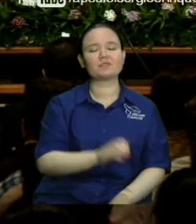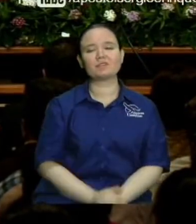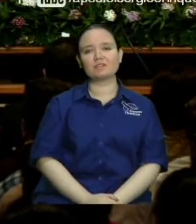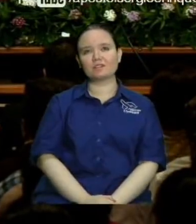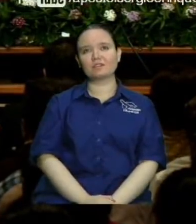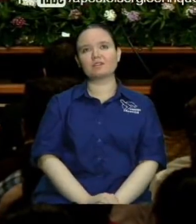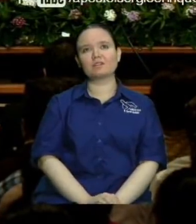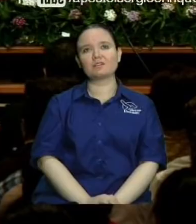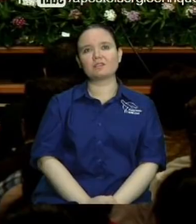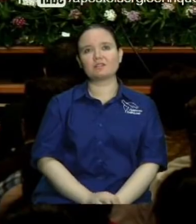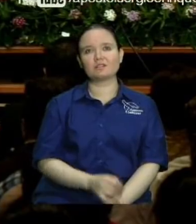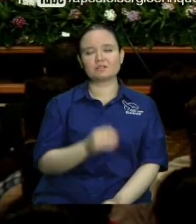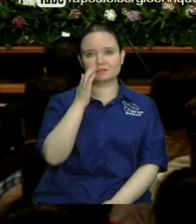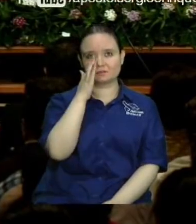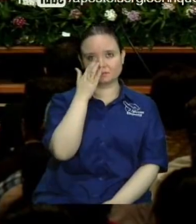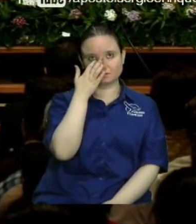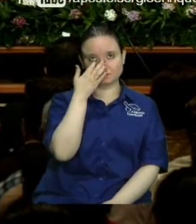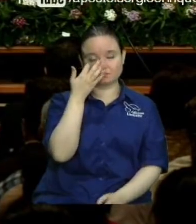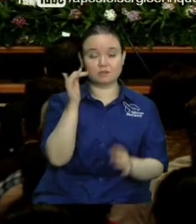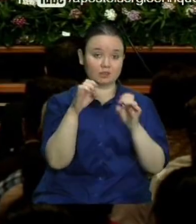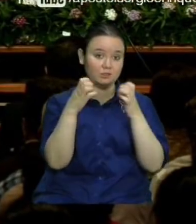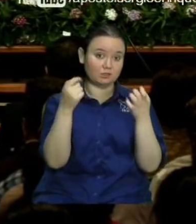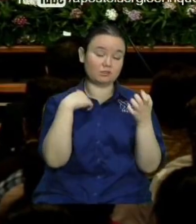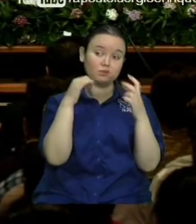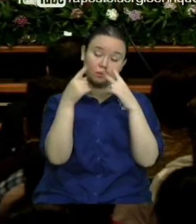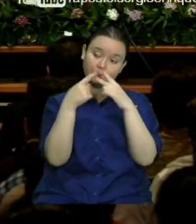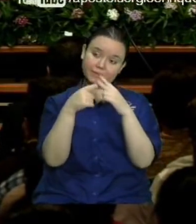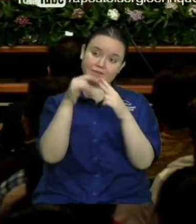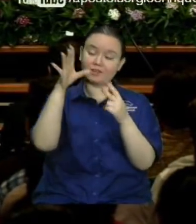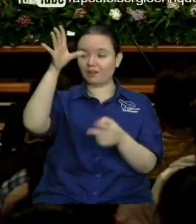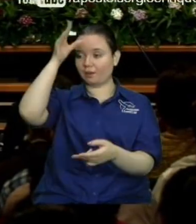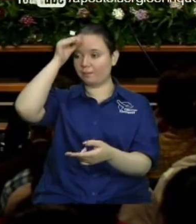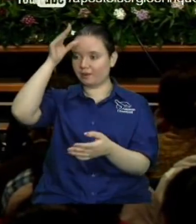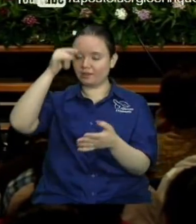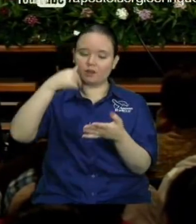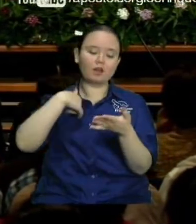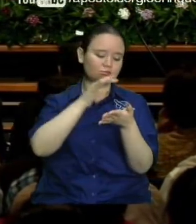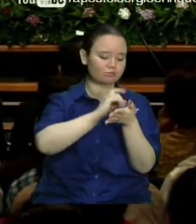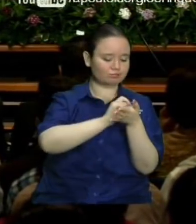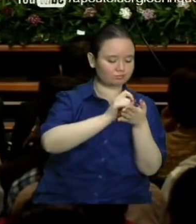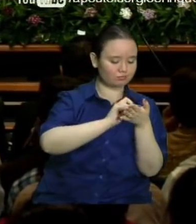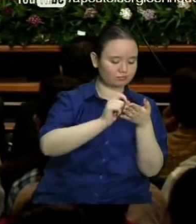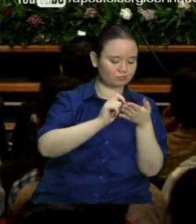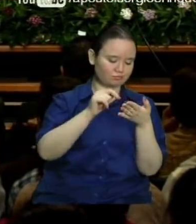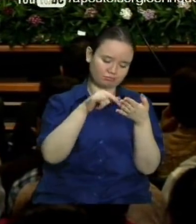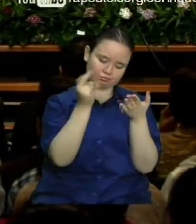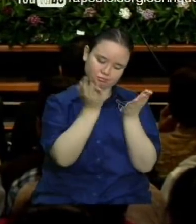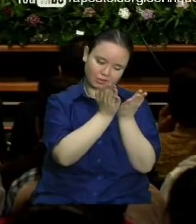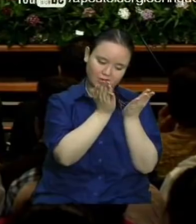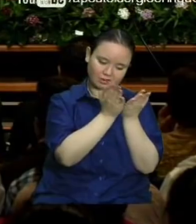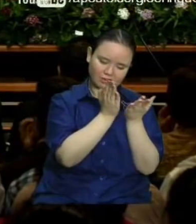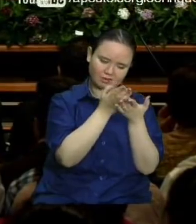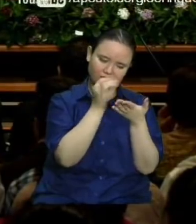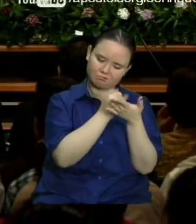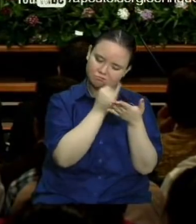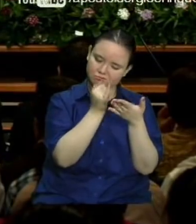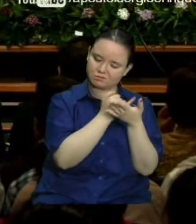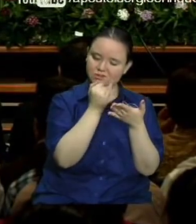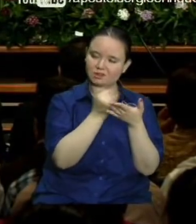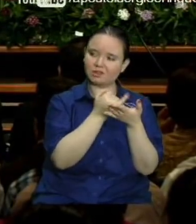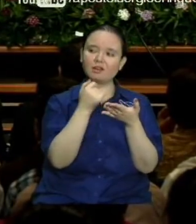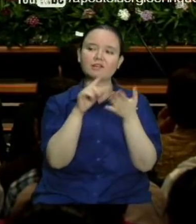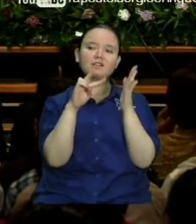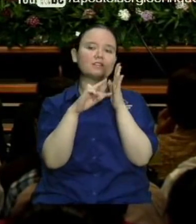¡ah! ¡Oh! Y empecé a tomar mis notas y a procurar entender el significado de los